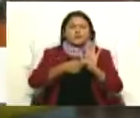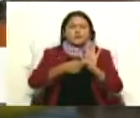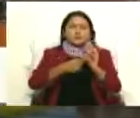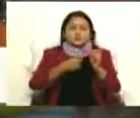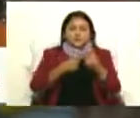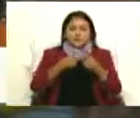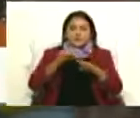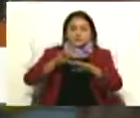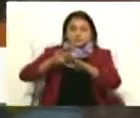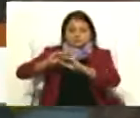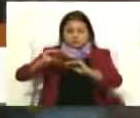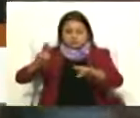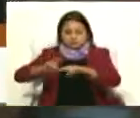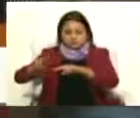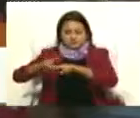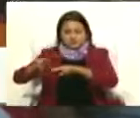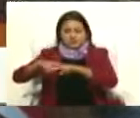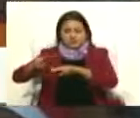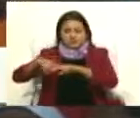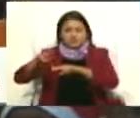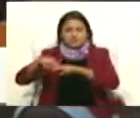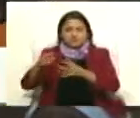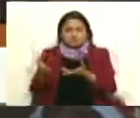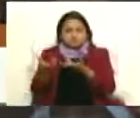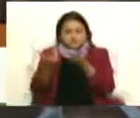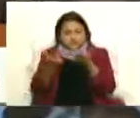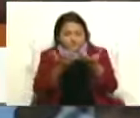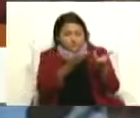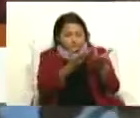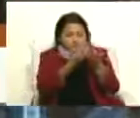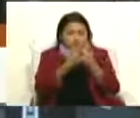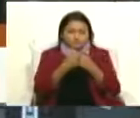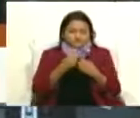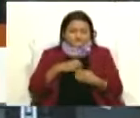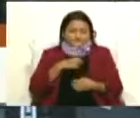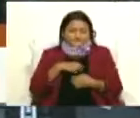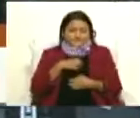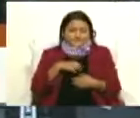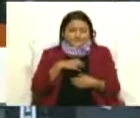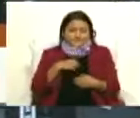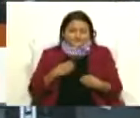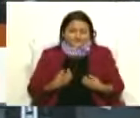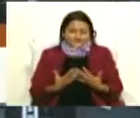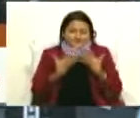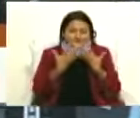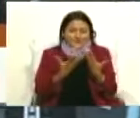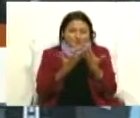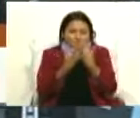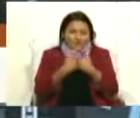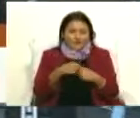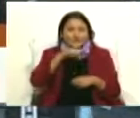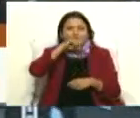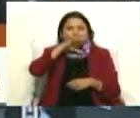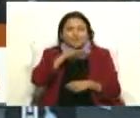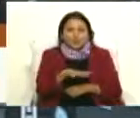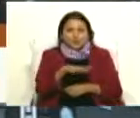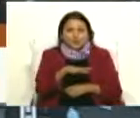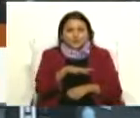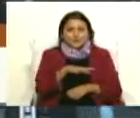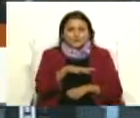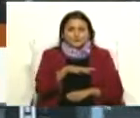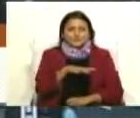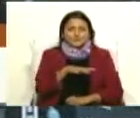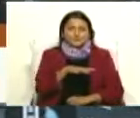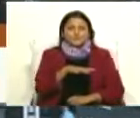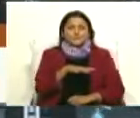y niñas, que los hemos escuchado, realmente conmueven cómo nos cuentan la historia, cómo defienden su